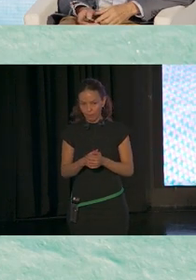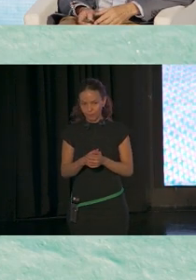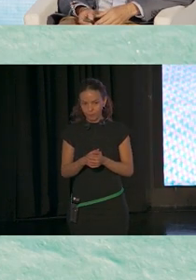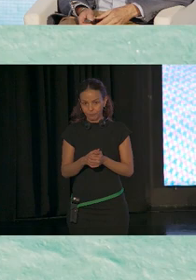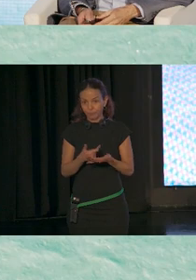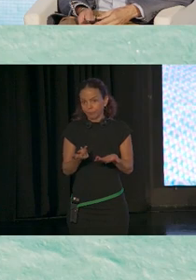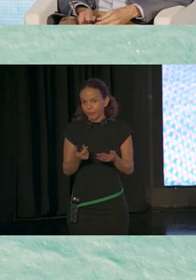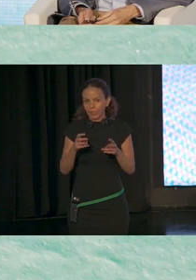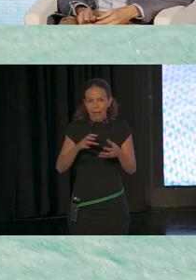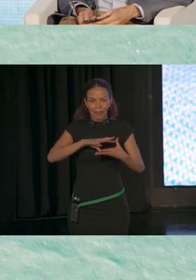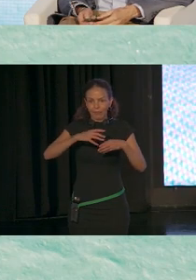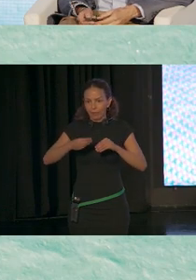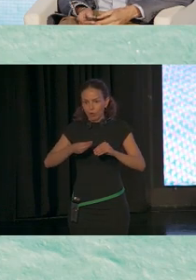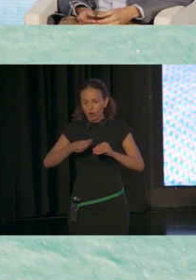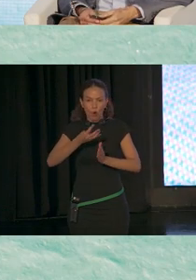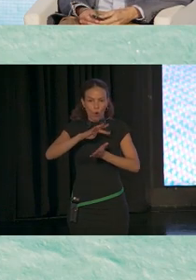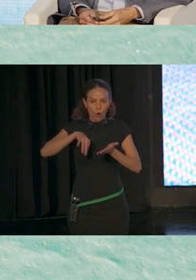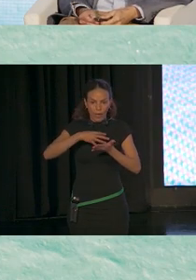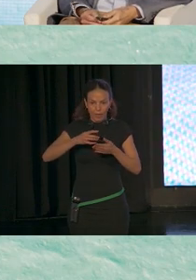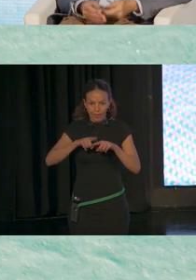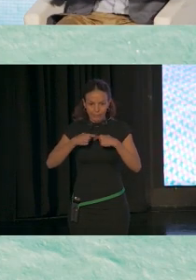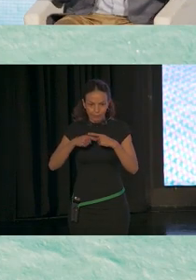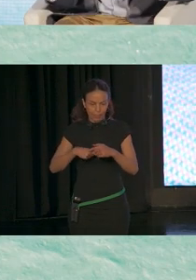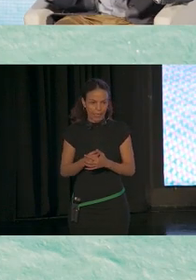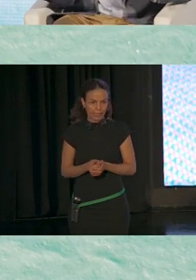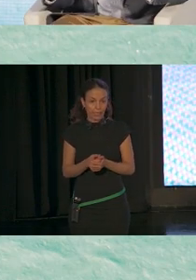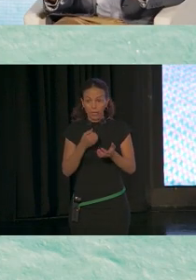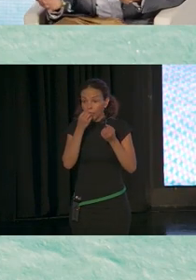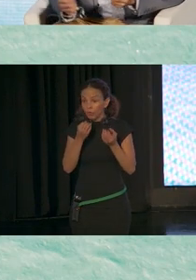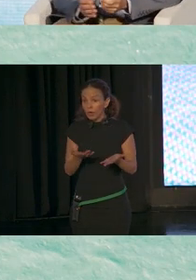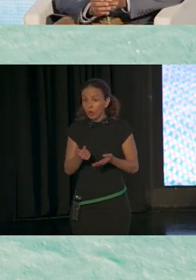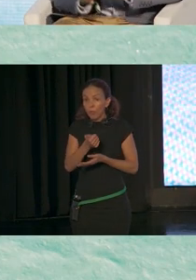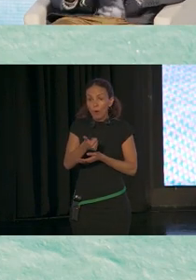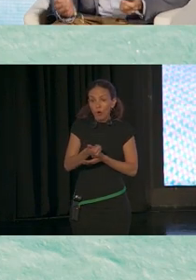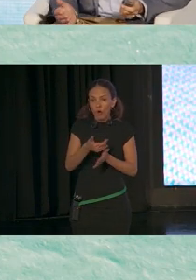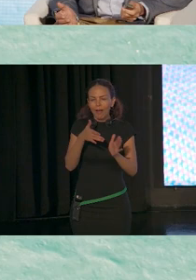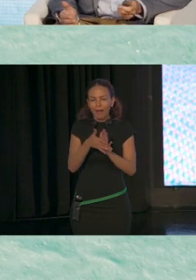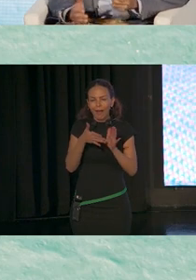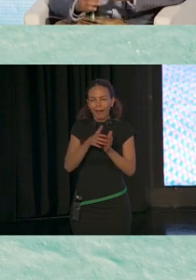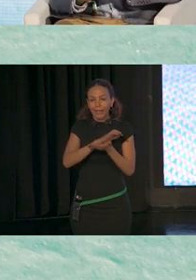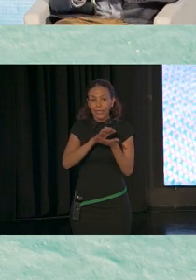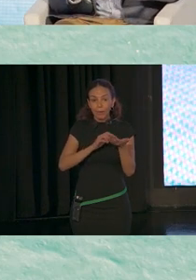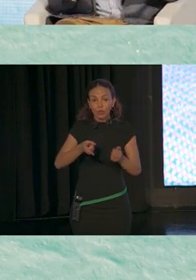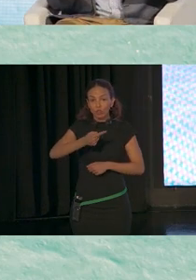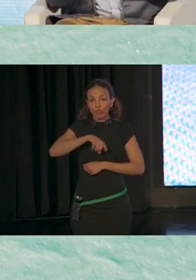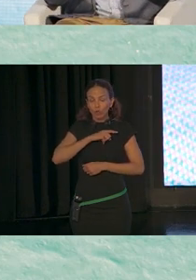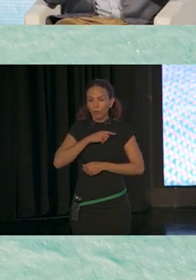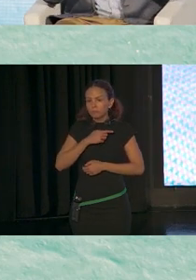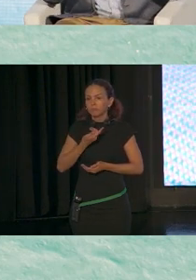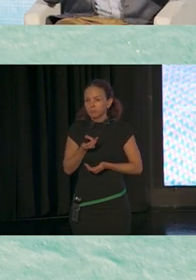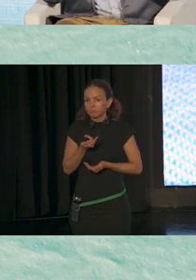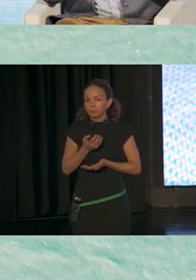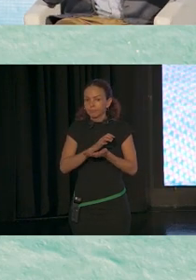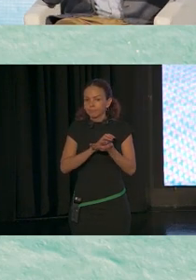de adaptación horaria al de las familias. Y bueno, pues esta es un poco la narrativa que hemos ido construyendo, que de alguna manera